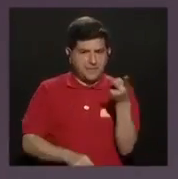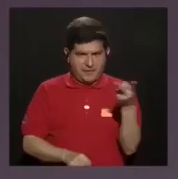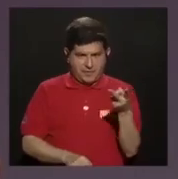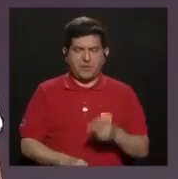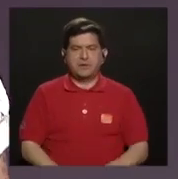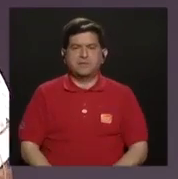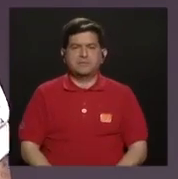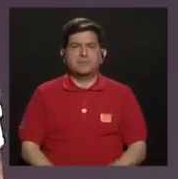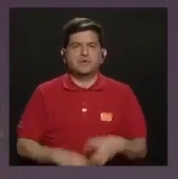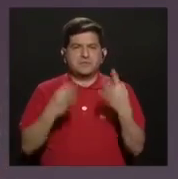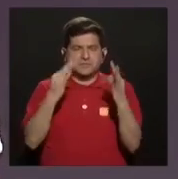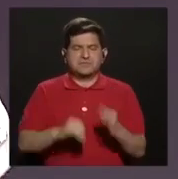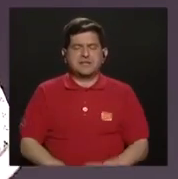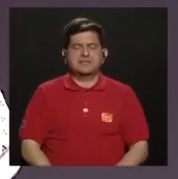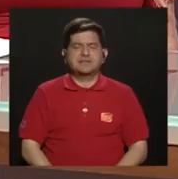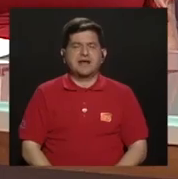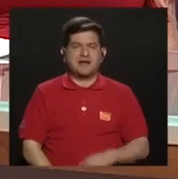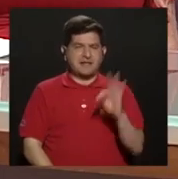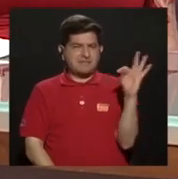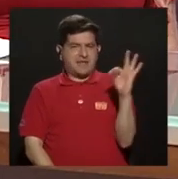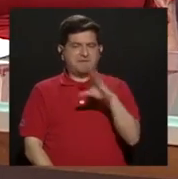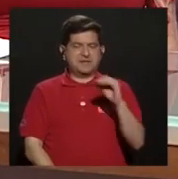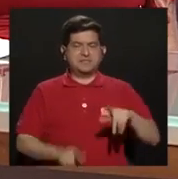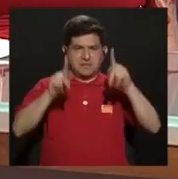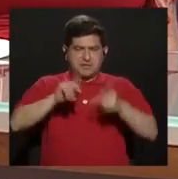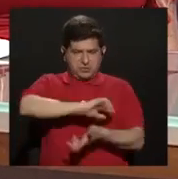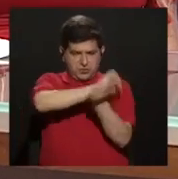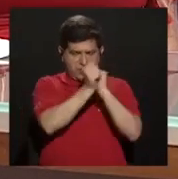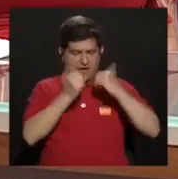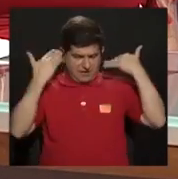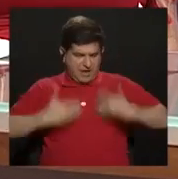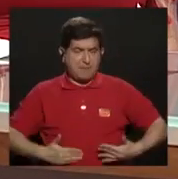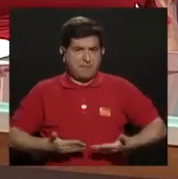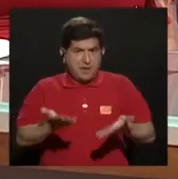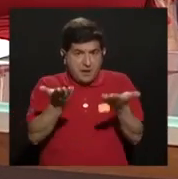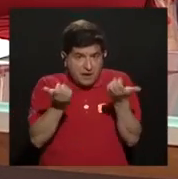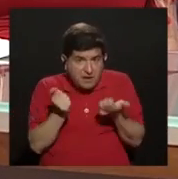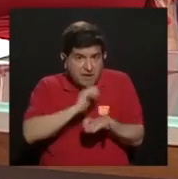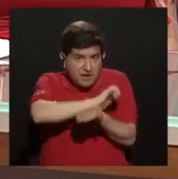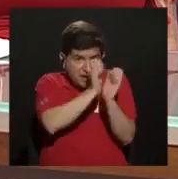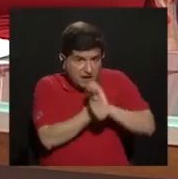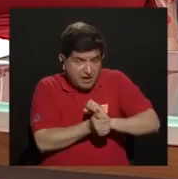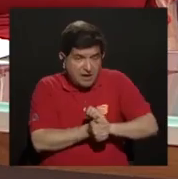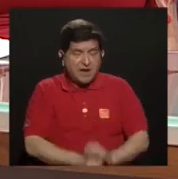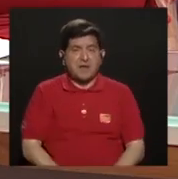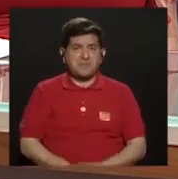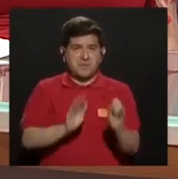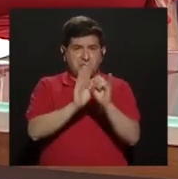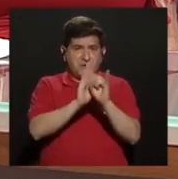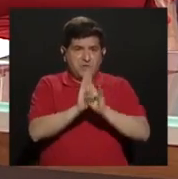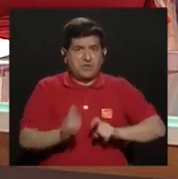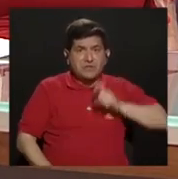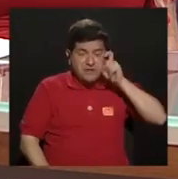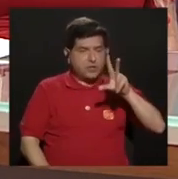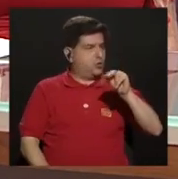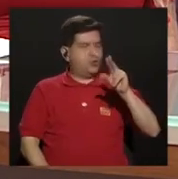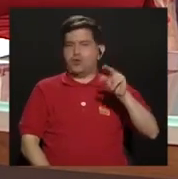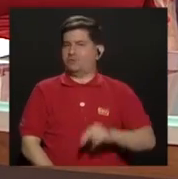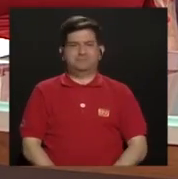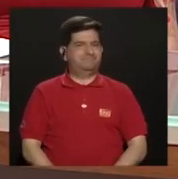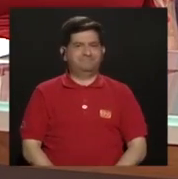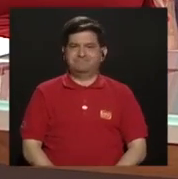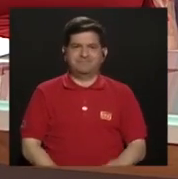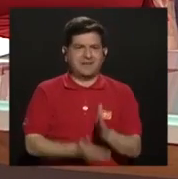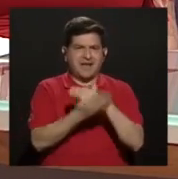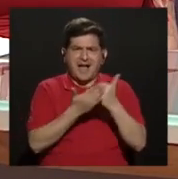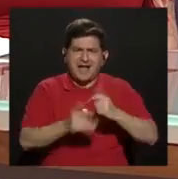casos, ¿verdad? Lo que es el transformista y el travesti no quiere cambiar su sexo, no quiere cambiar, no hay algo